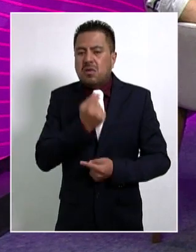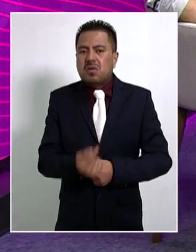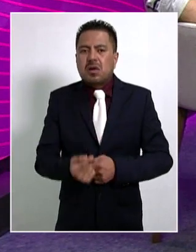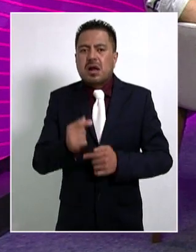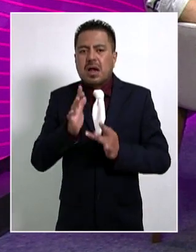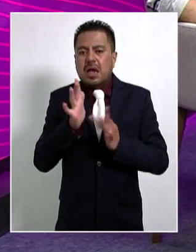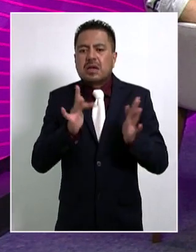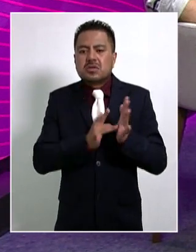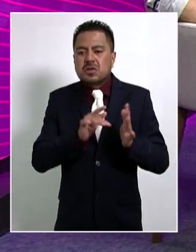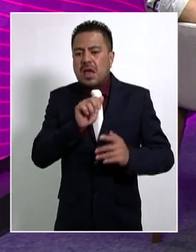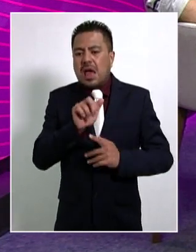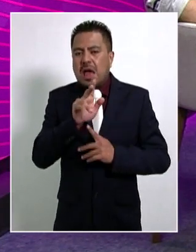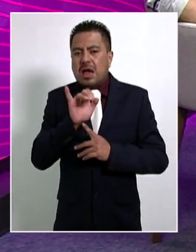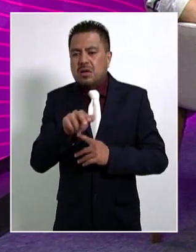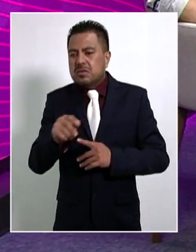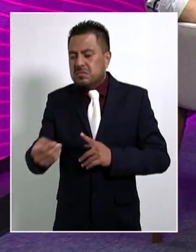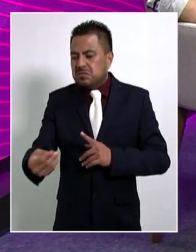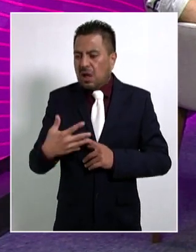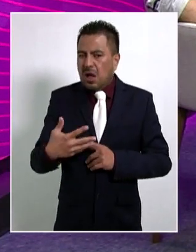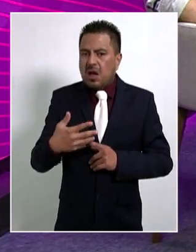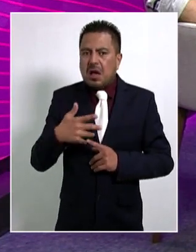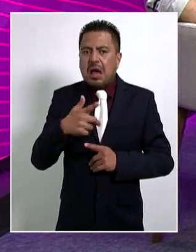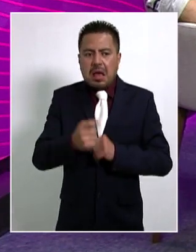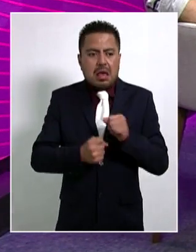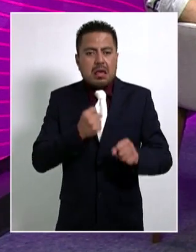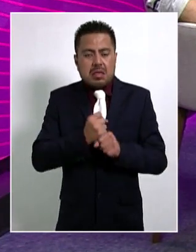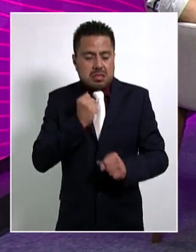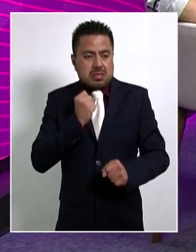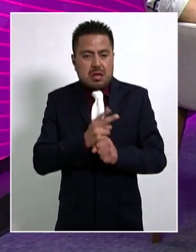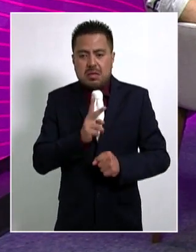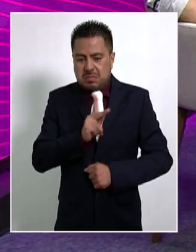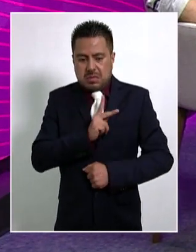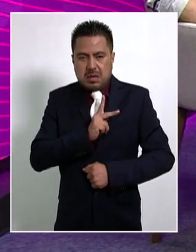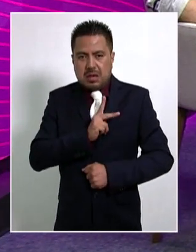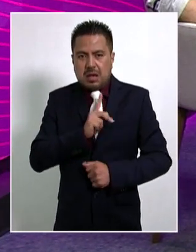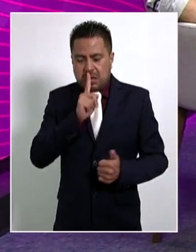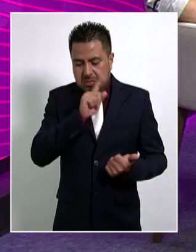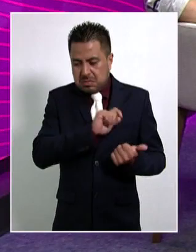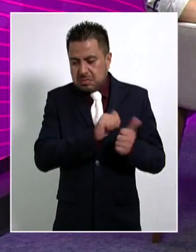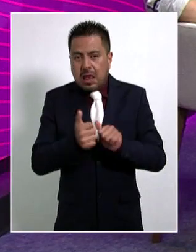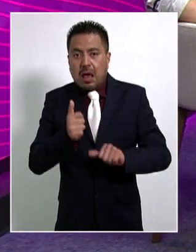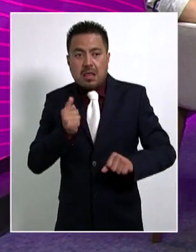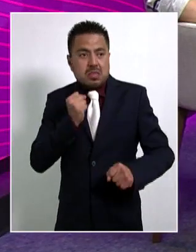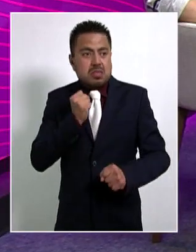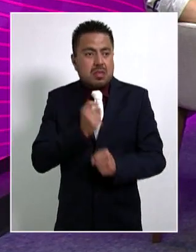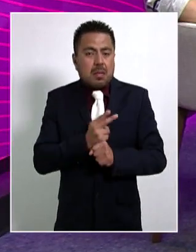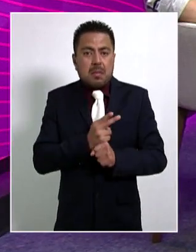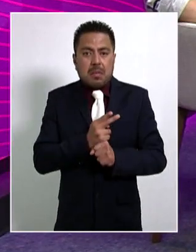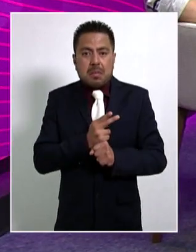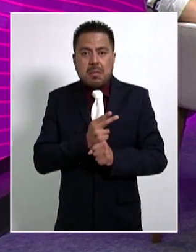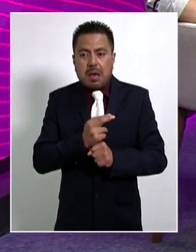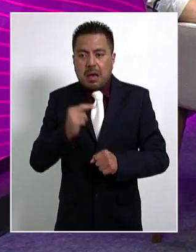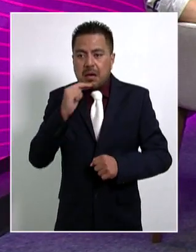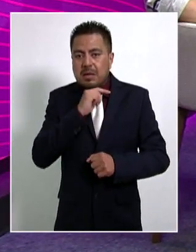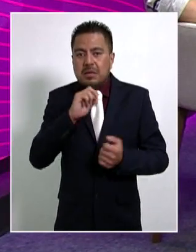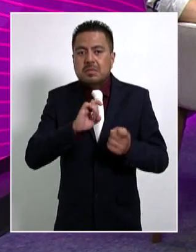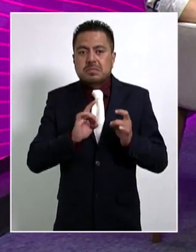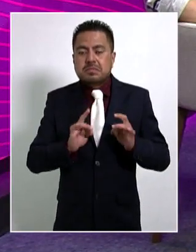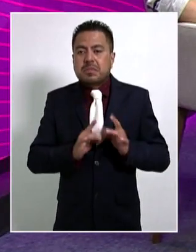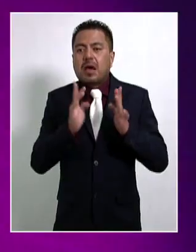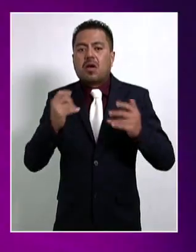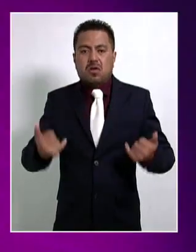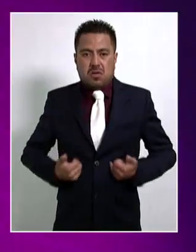pusieron Jesús Aarón, pues transicionó a una edad muy temprana, ya hablo de mí, ¿no? Transicioné a una edad muy temprana, donde aproximadamente